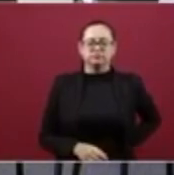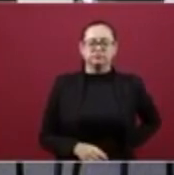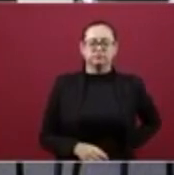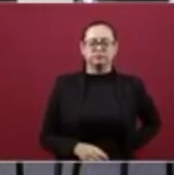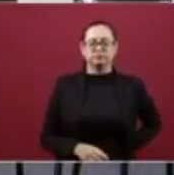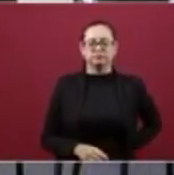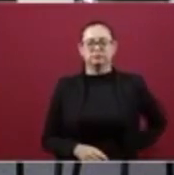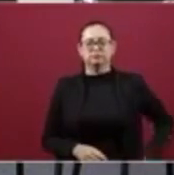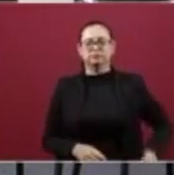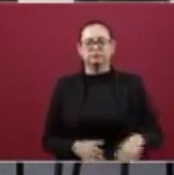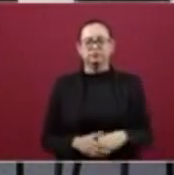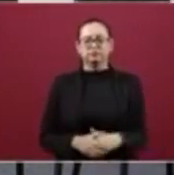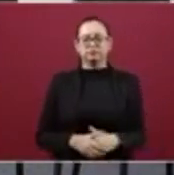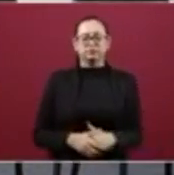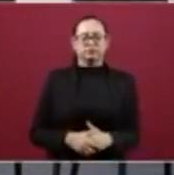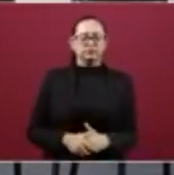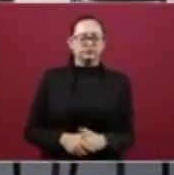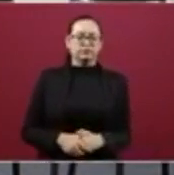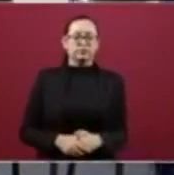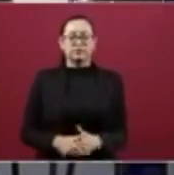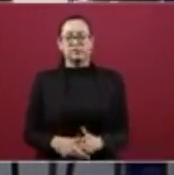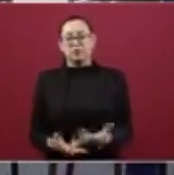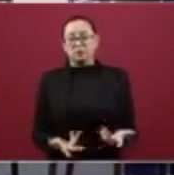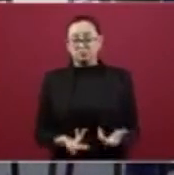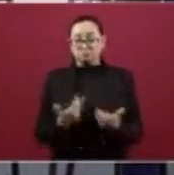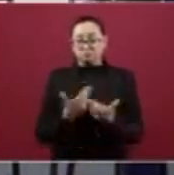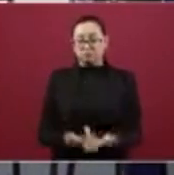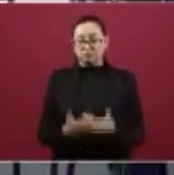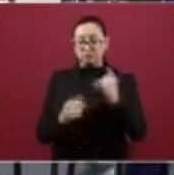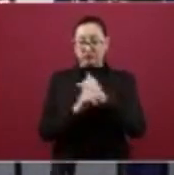Bueno, pues es bastante la información.